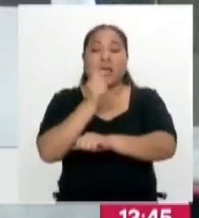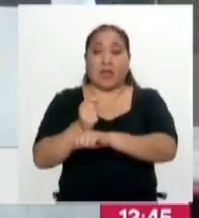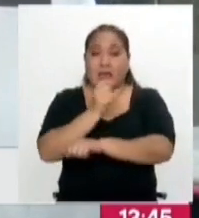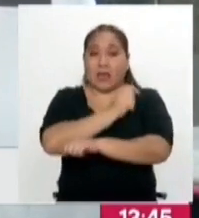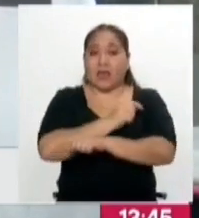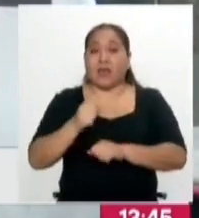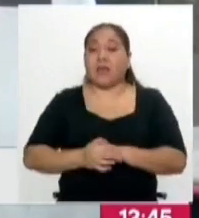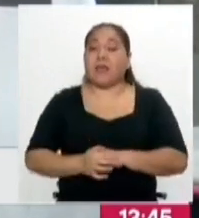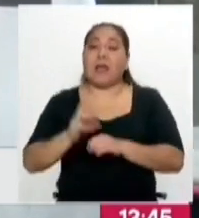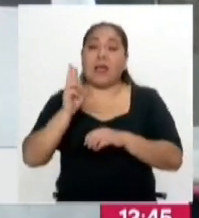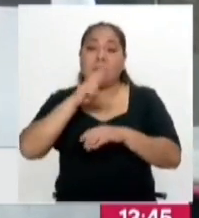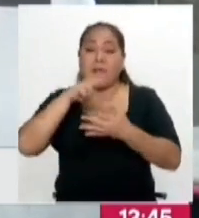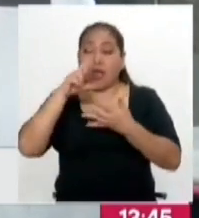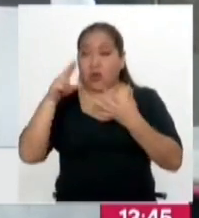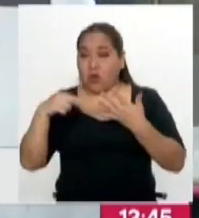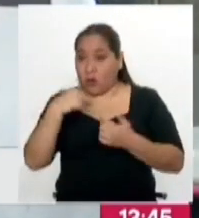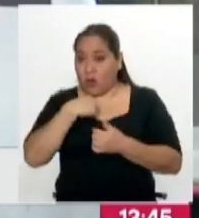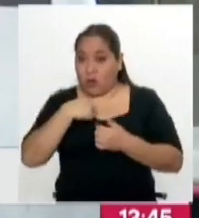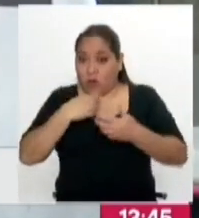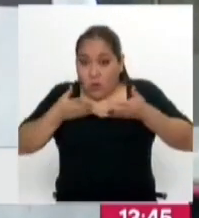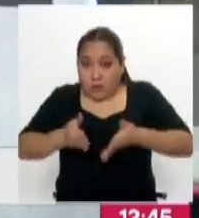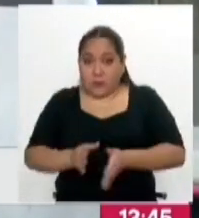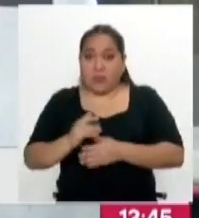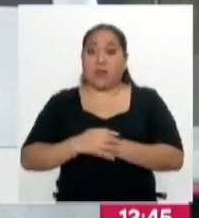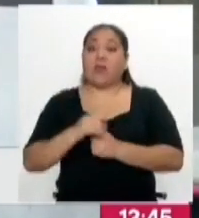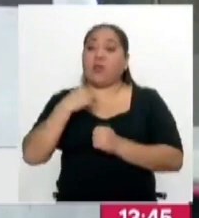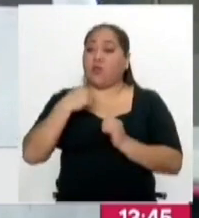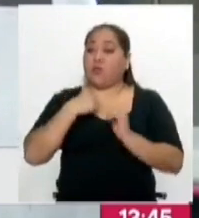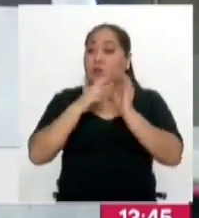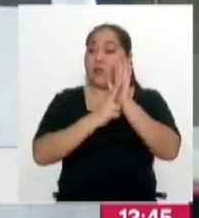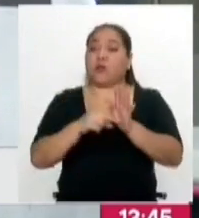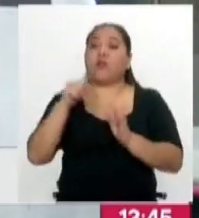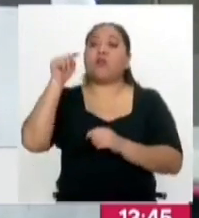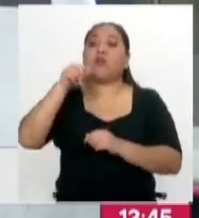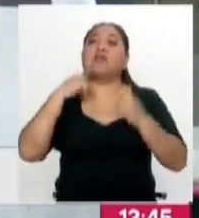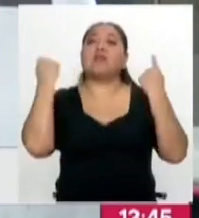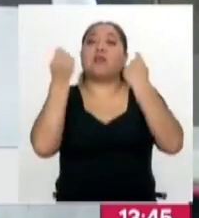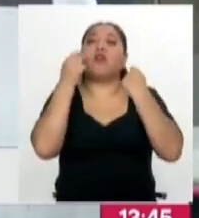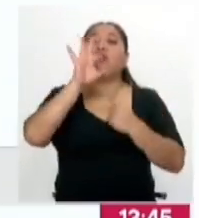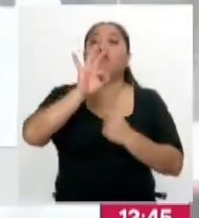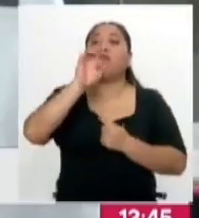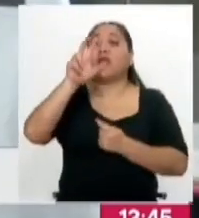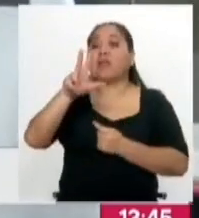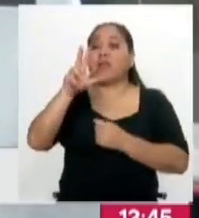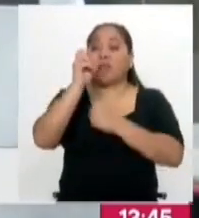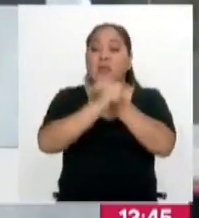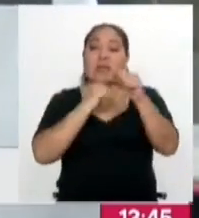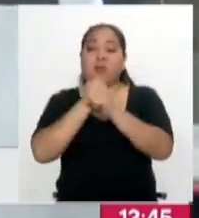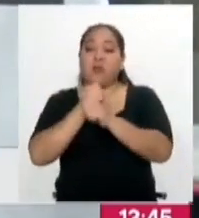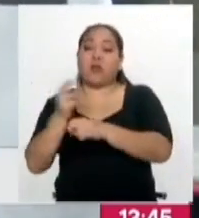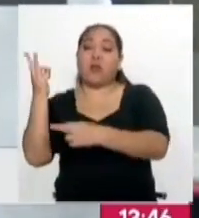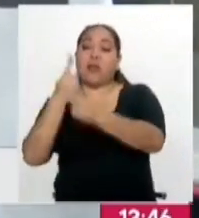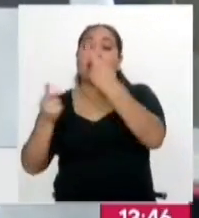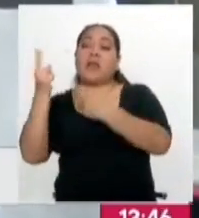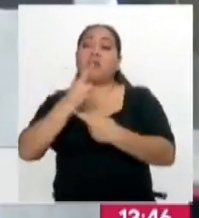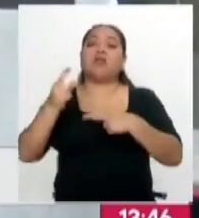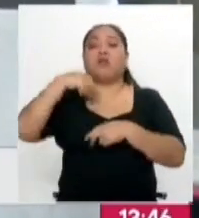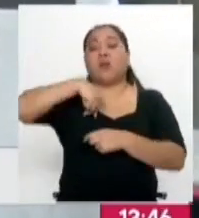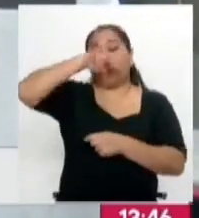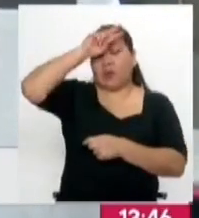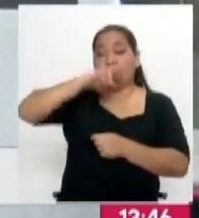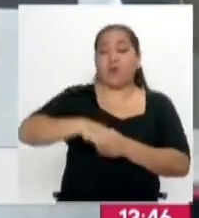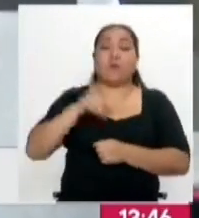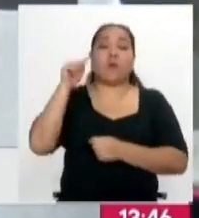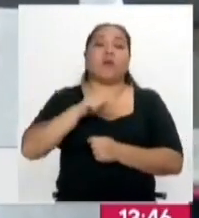de la que yo provengo y la que represento en calidad también de congresista, cumple 93 años de la reincorporación. Vengo también de canteras